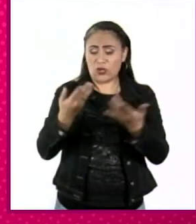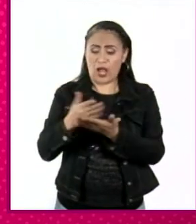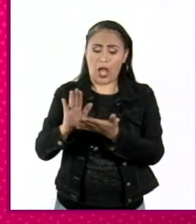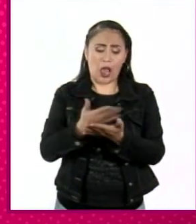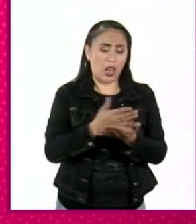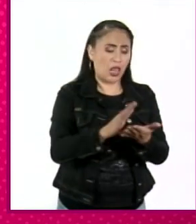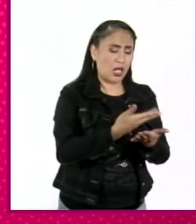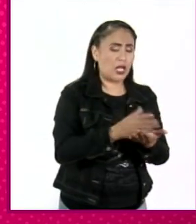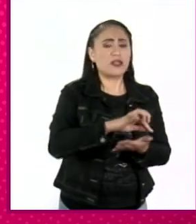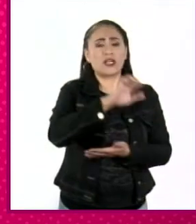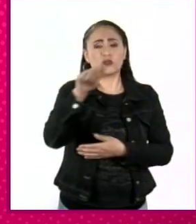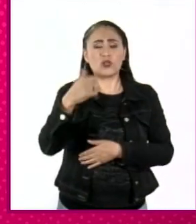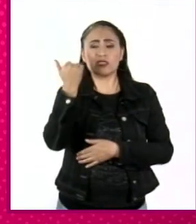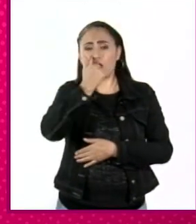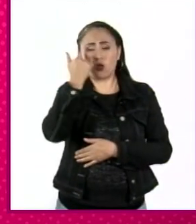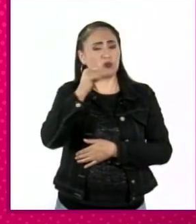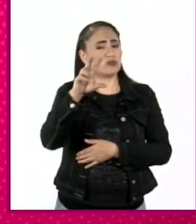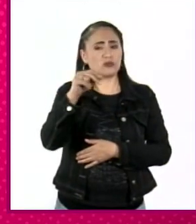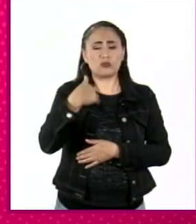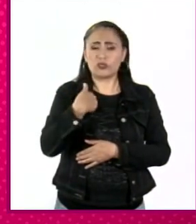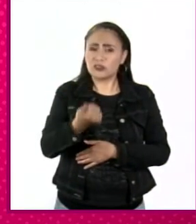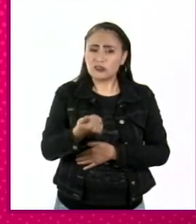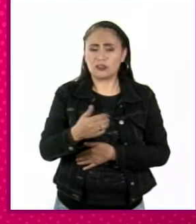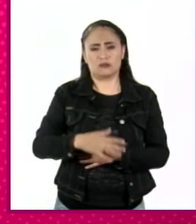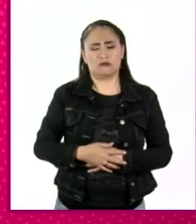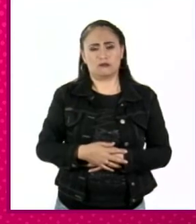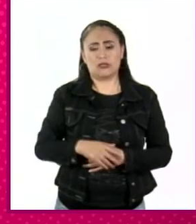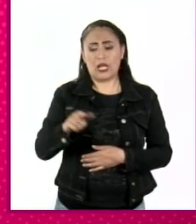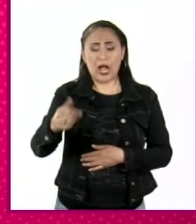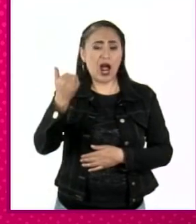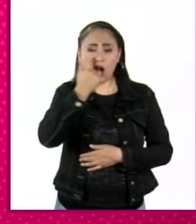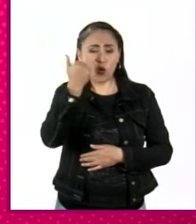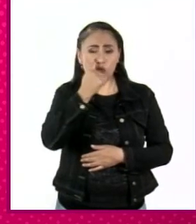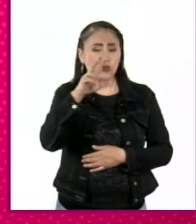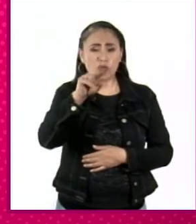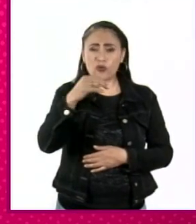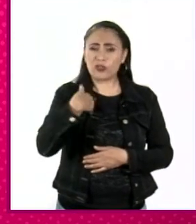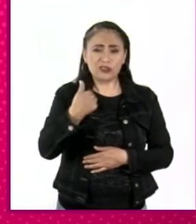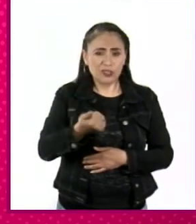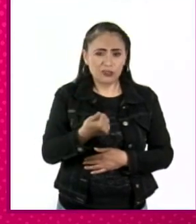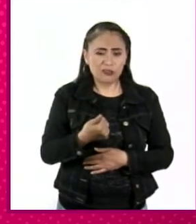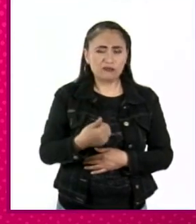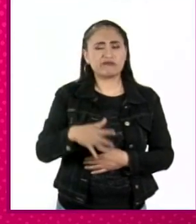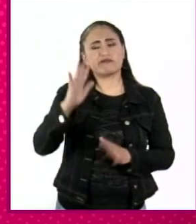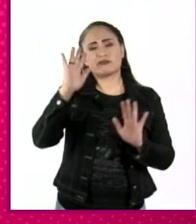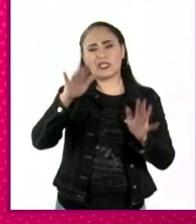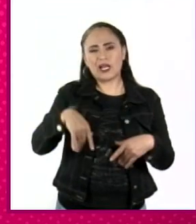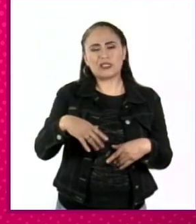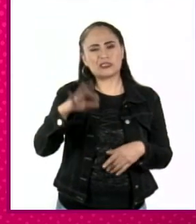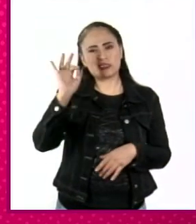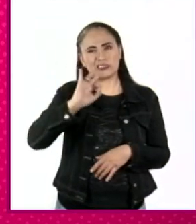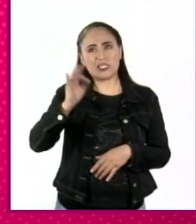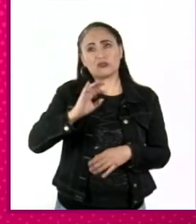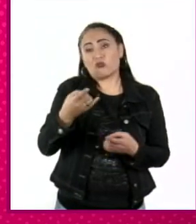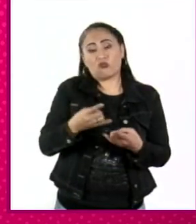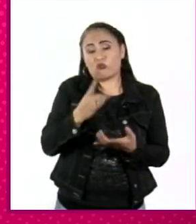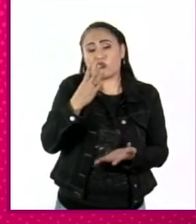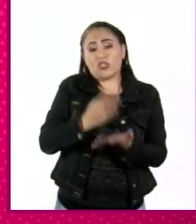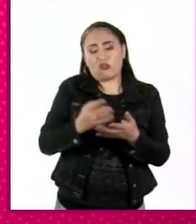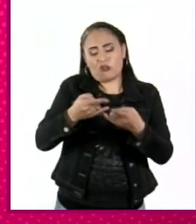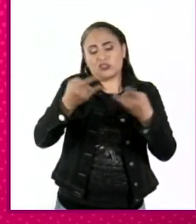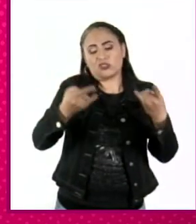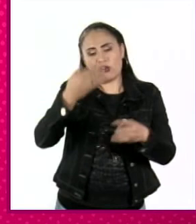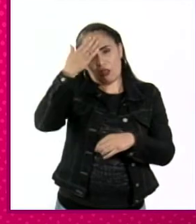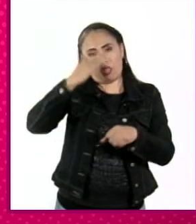entendemos, que los alumnos no la entienden, y al no entender algo tendemos a ir hacia una historia memorística, y al ir a